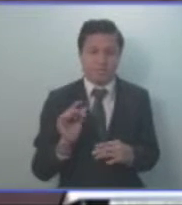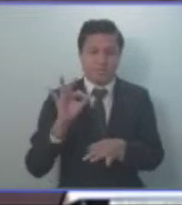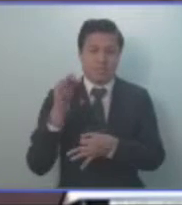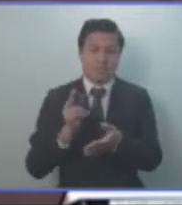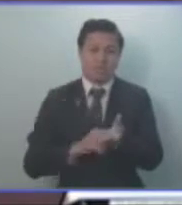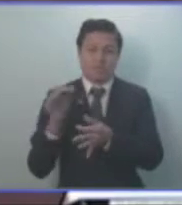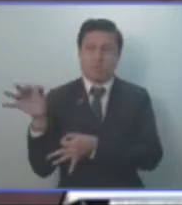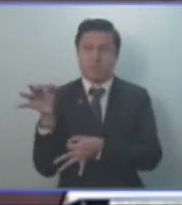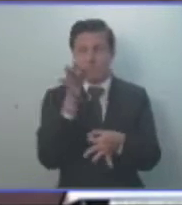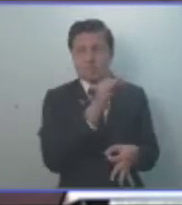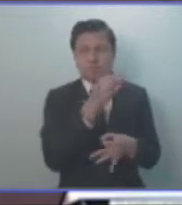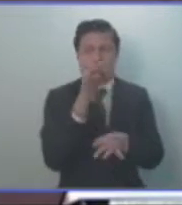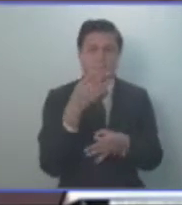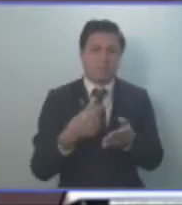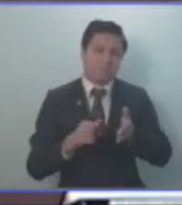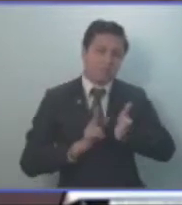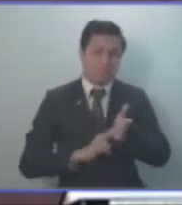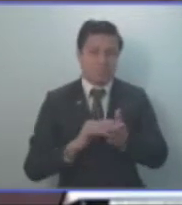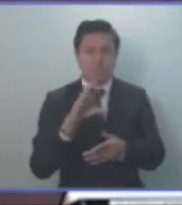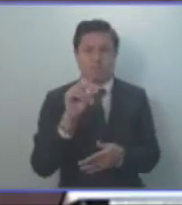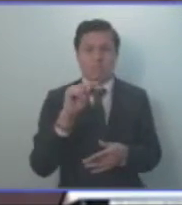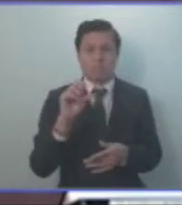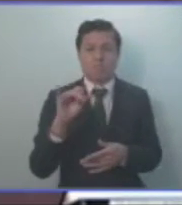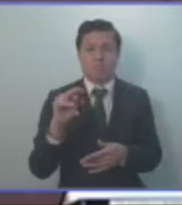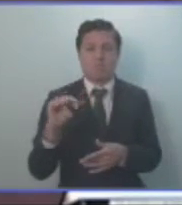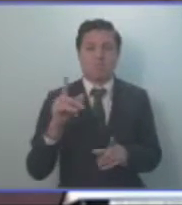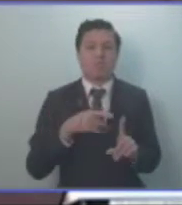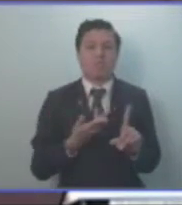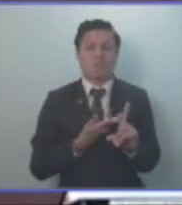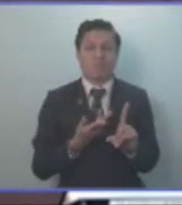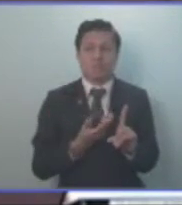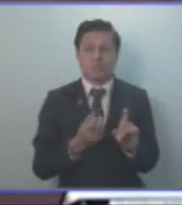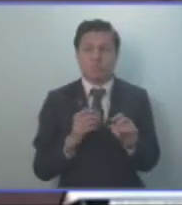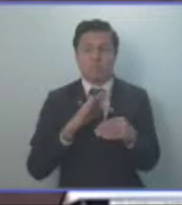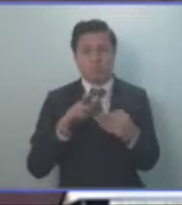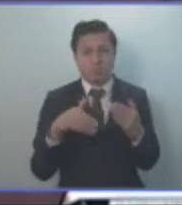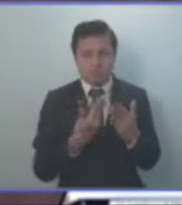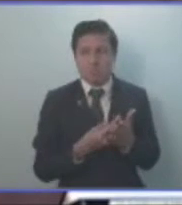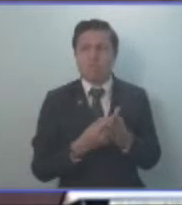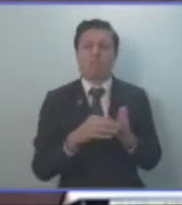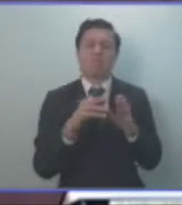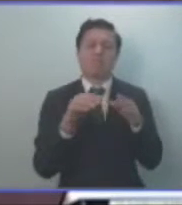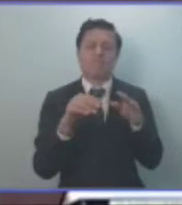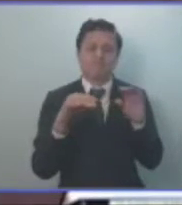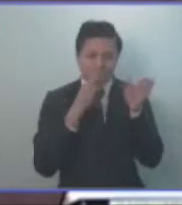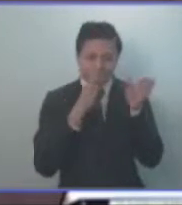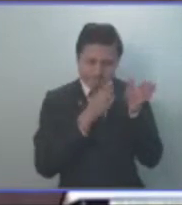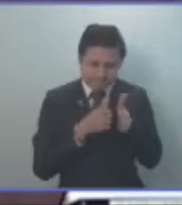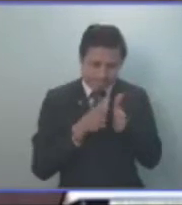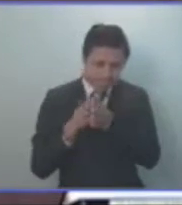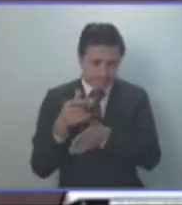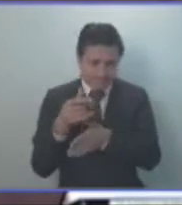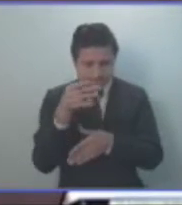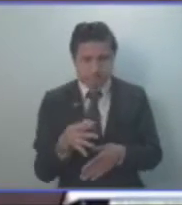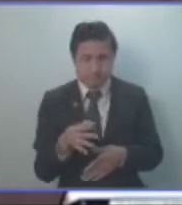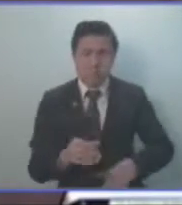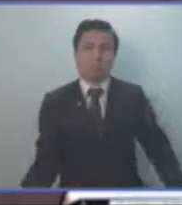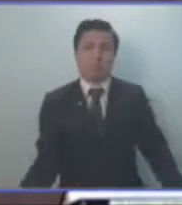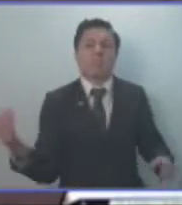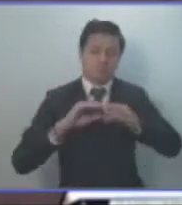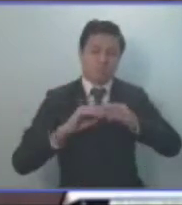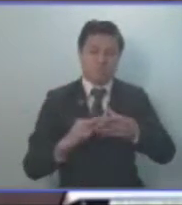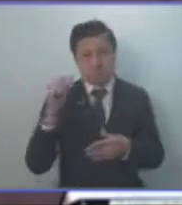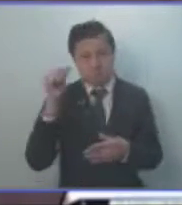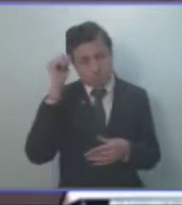de suscripción de contratos de concesión con la finalidad de regular su situación. La Comisión, analizando